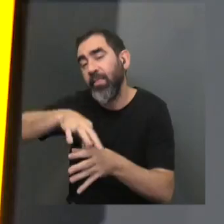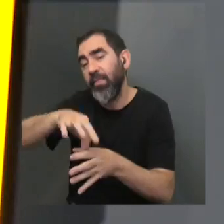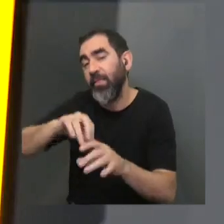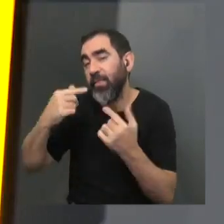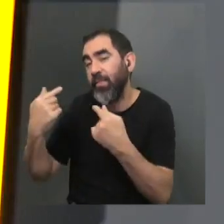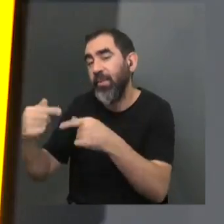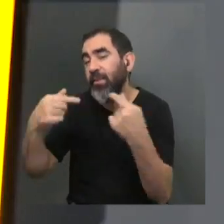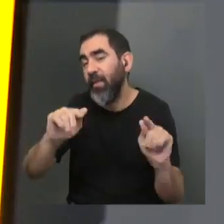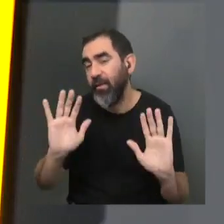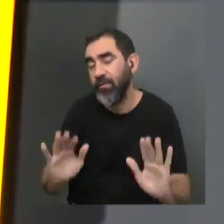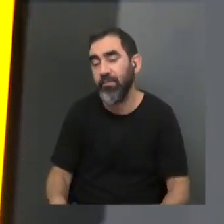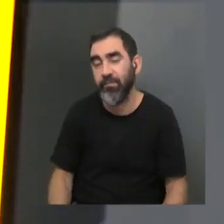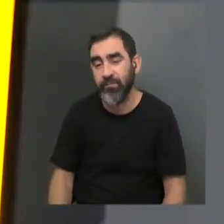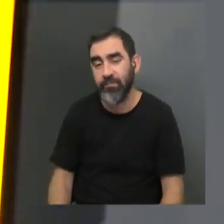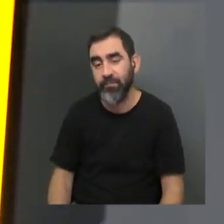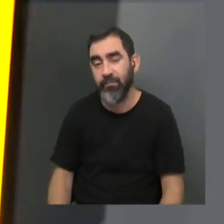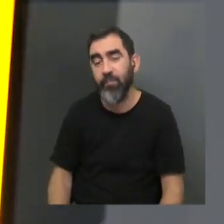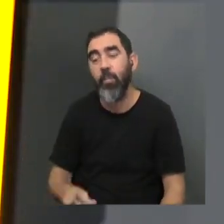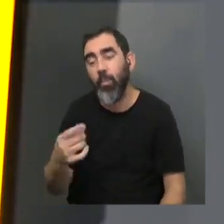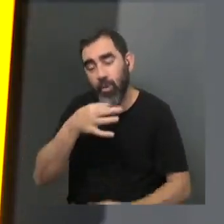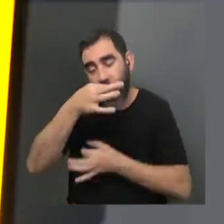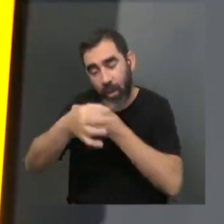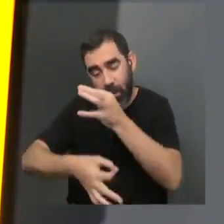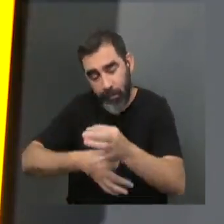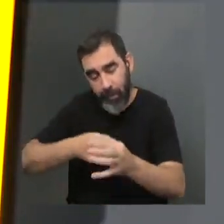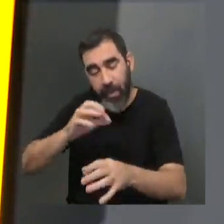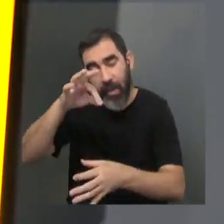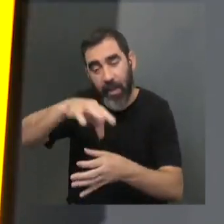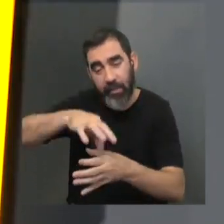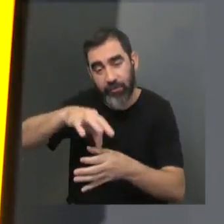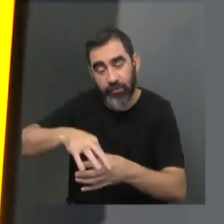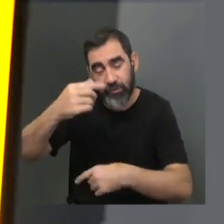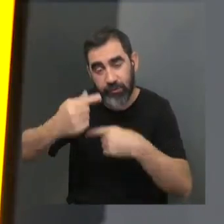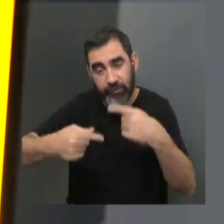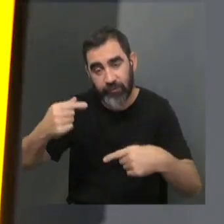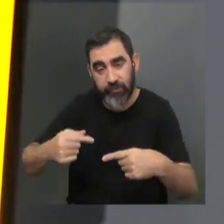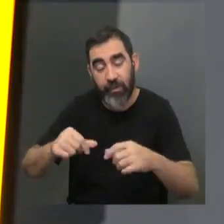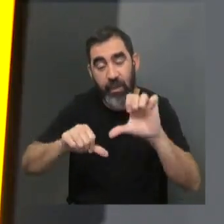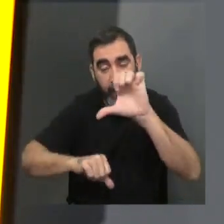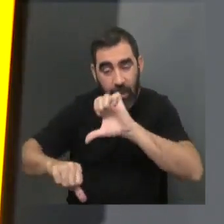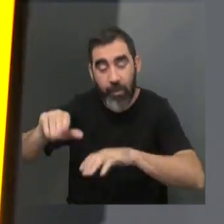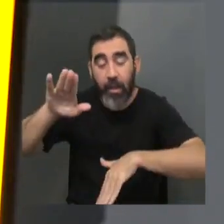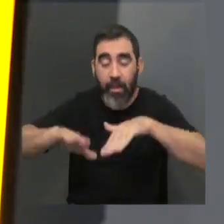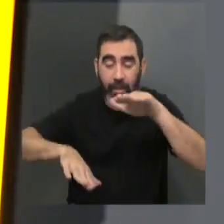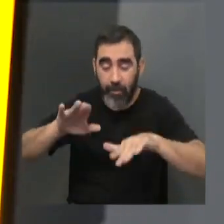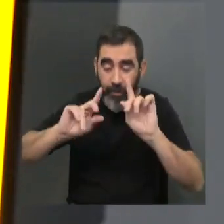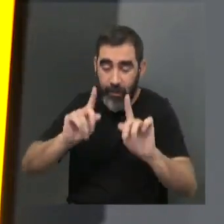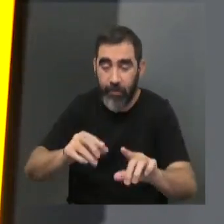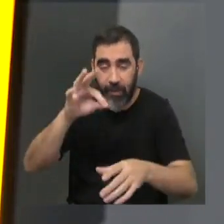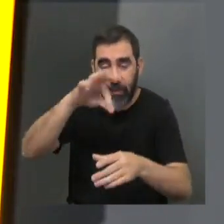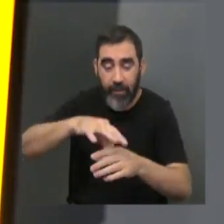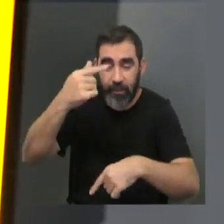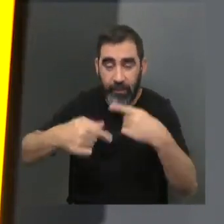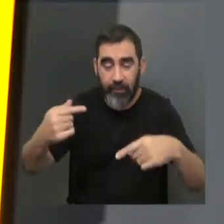Y ahí entra toda la explicación de los diferentes tipos de tintas que hay también y cómo la química también explica